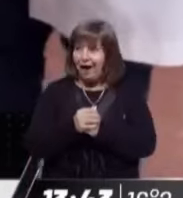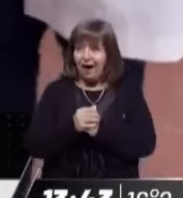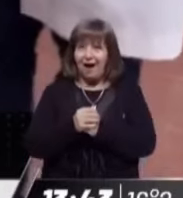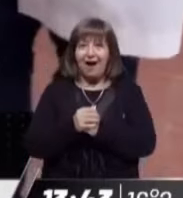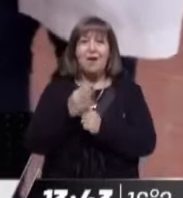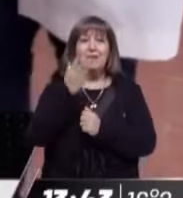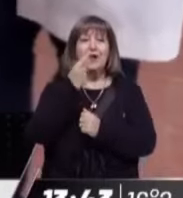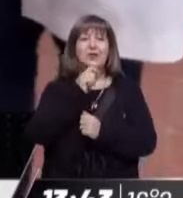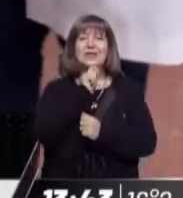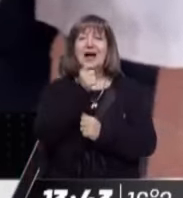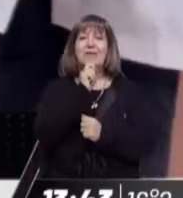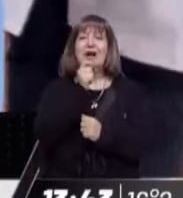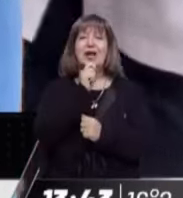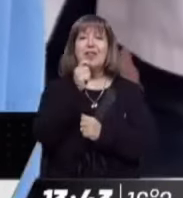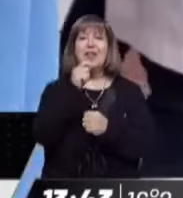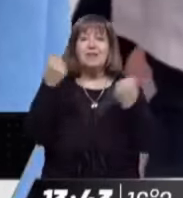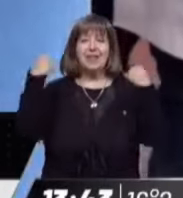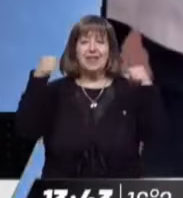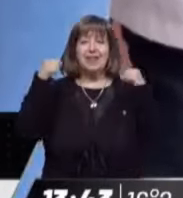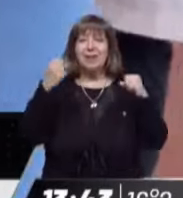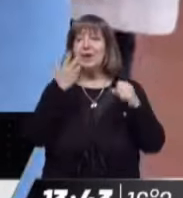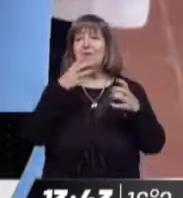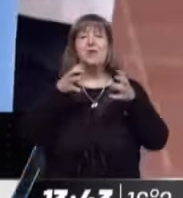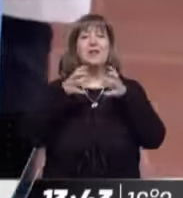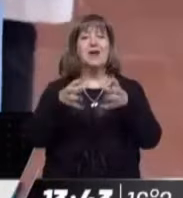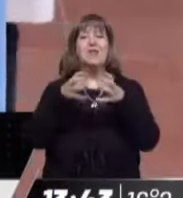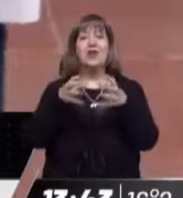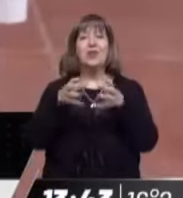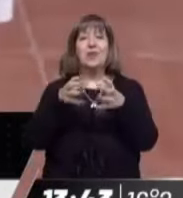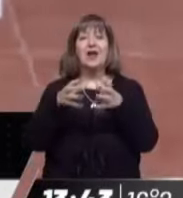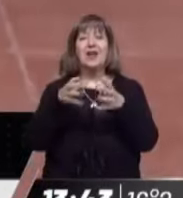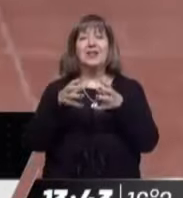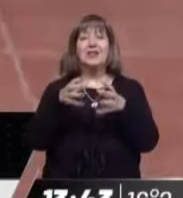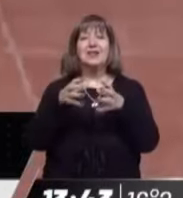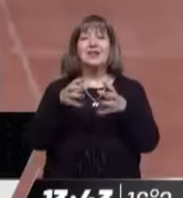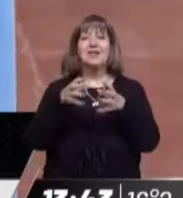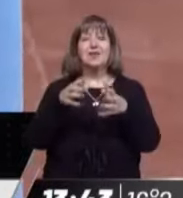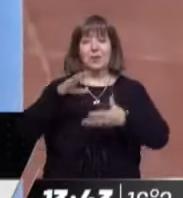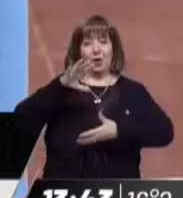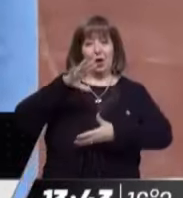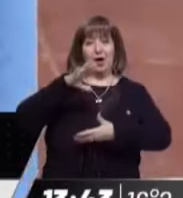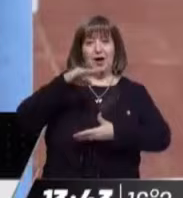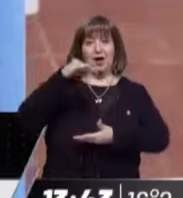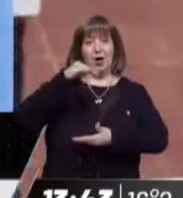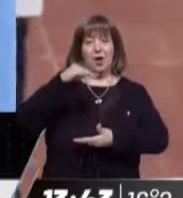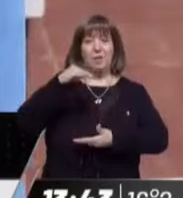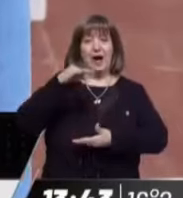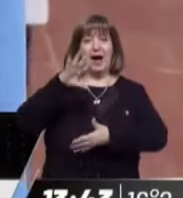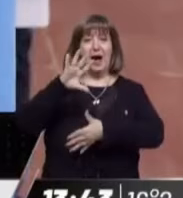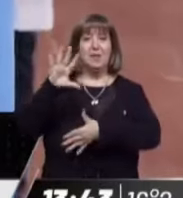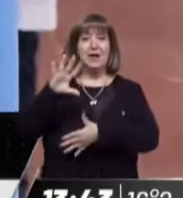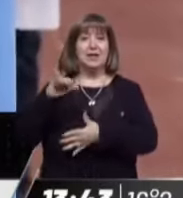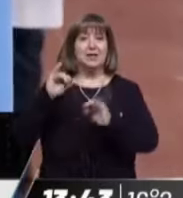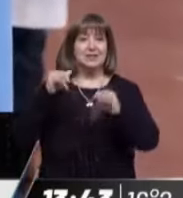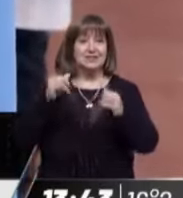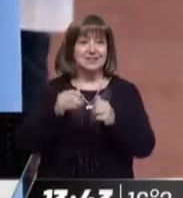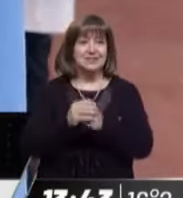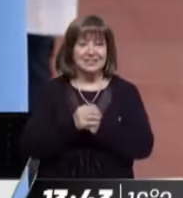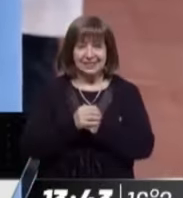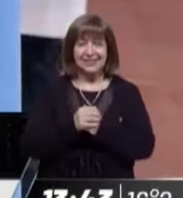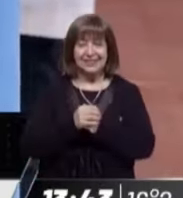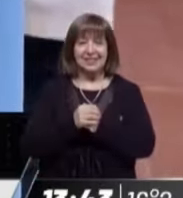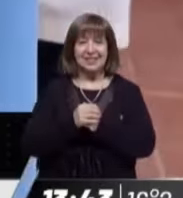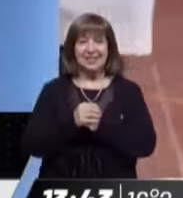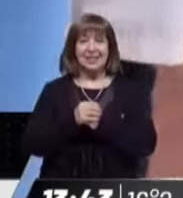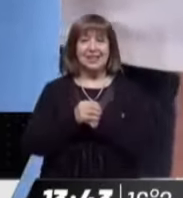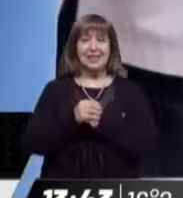deportivo? Sí. ¿Qué te gusta? ¿El fútbol? Sí. ¿Como Amadeo? ¿Estamos para la Copa América? ¿Somos candidatos? Obviamente,